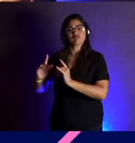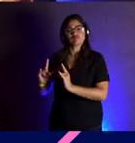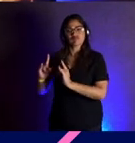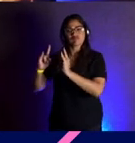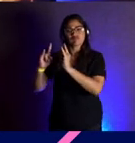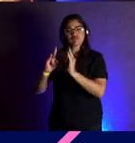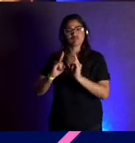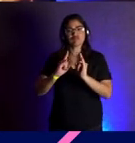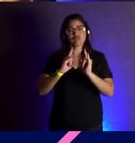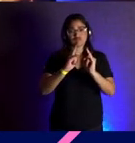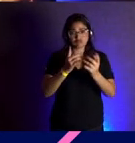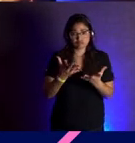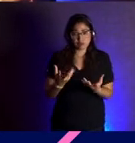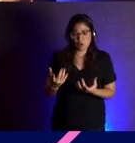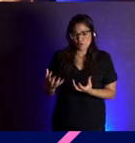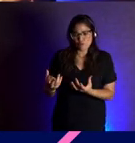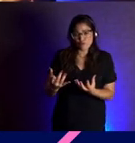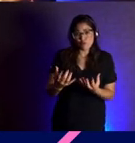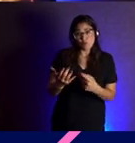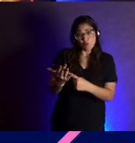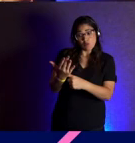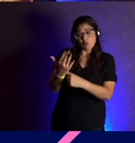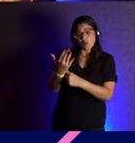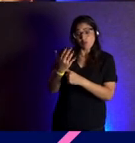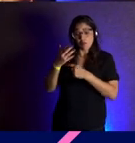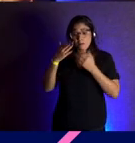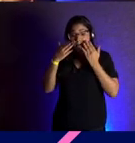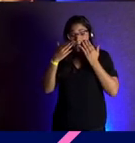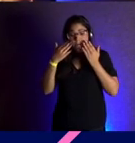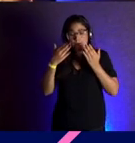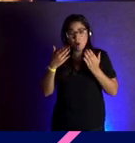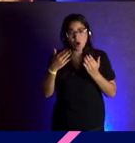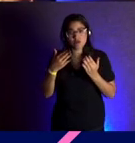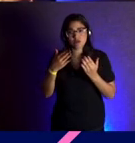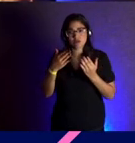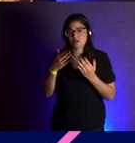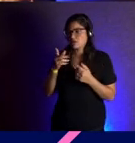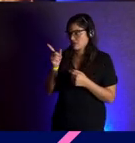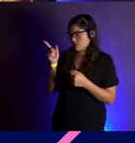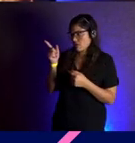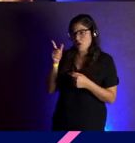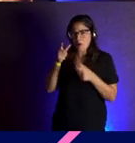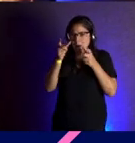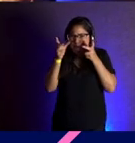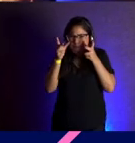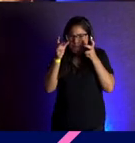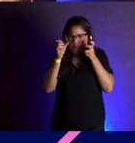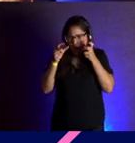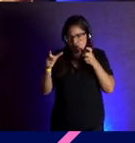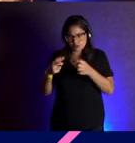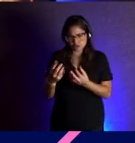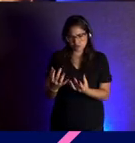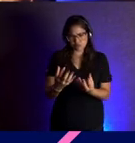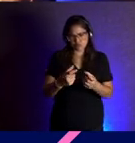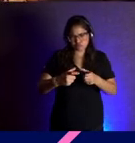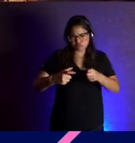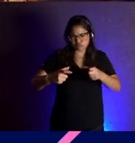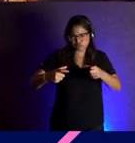eso. Como podrán ver, el fuego está aumentando en 63 de las 80 áreas de todo el